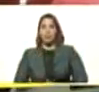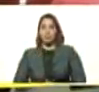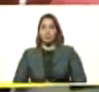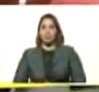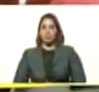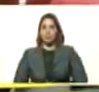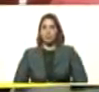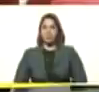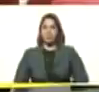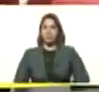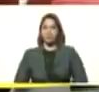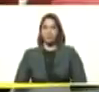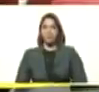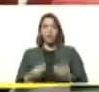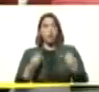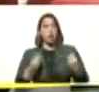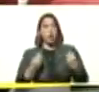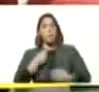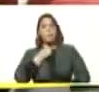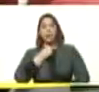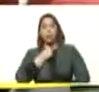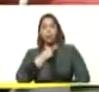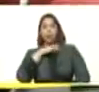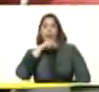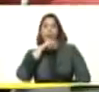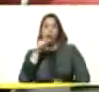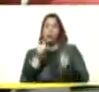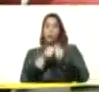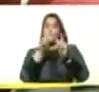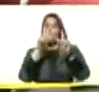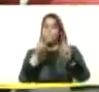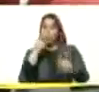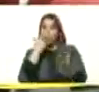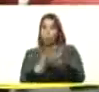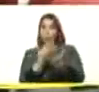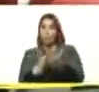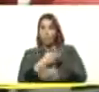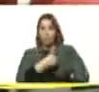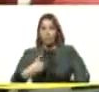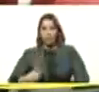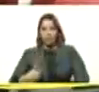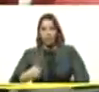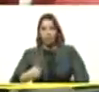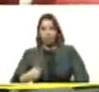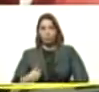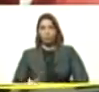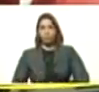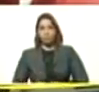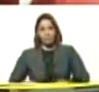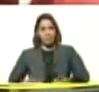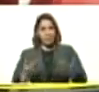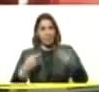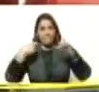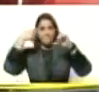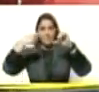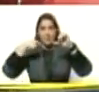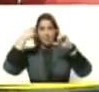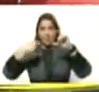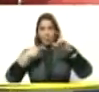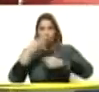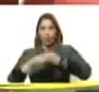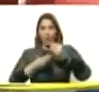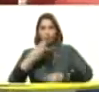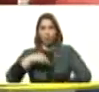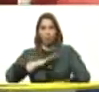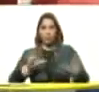Y como me gusta hablar con pruebas, quiero dedicarle un video que ha hecho nuestro equipo de